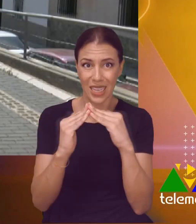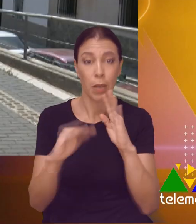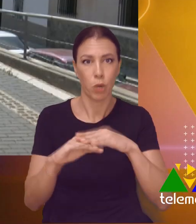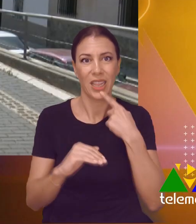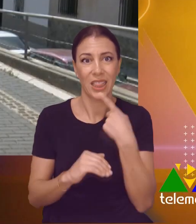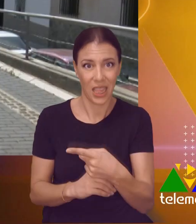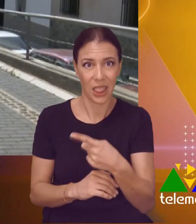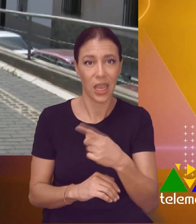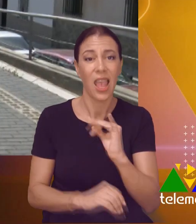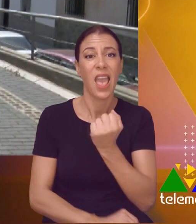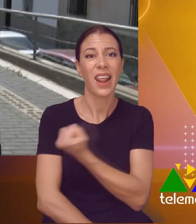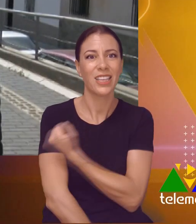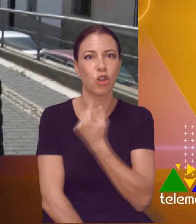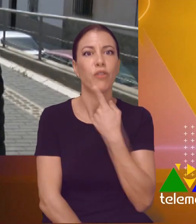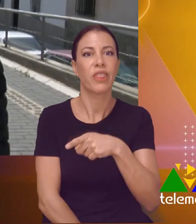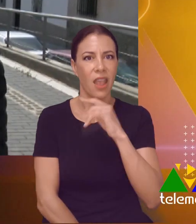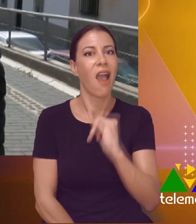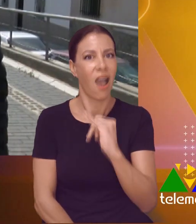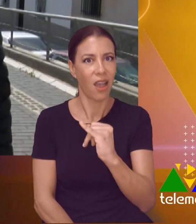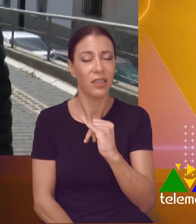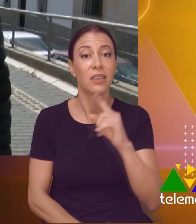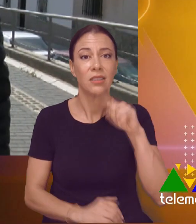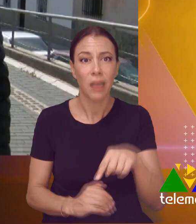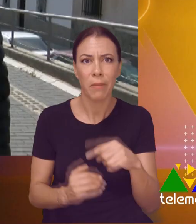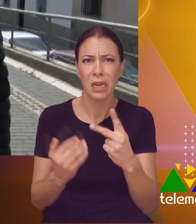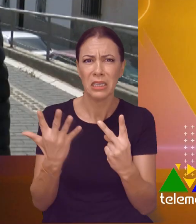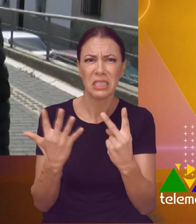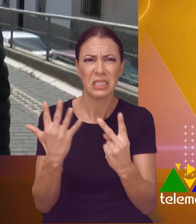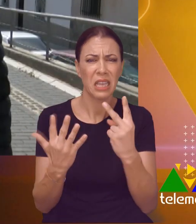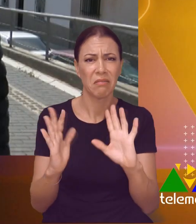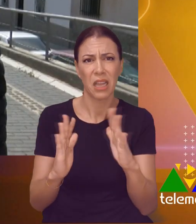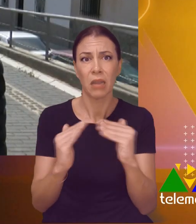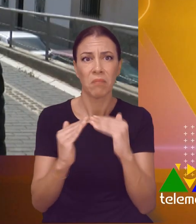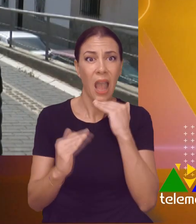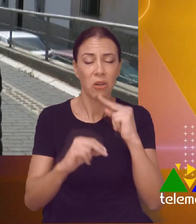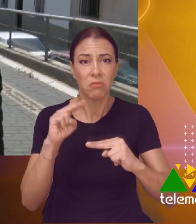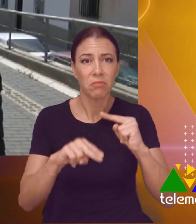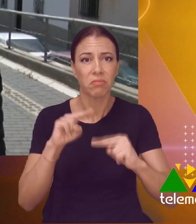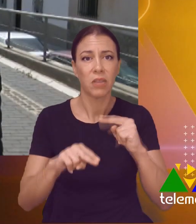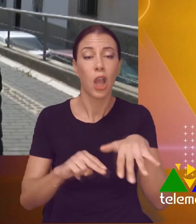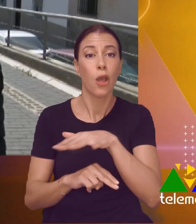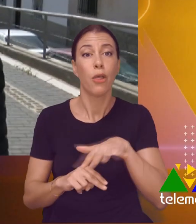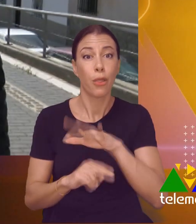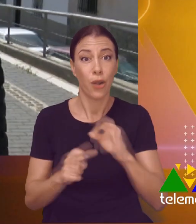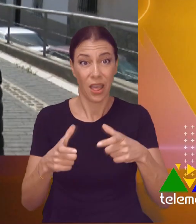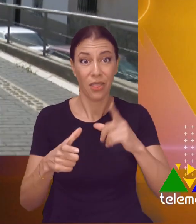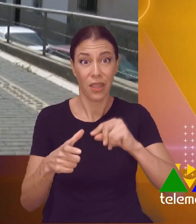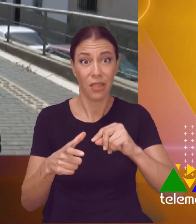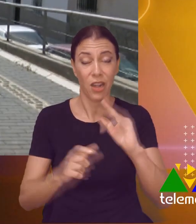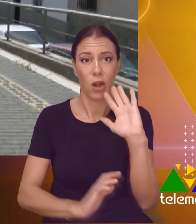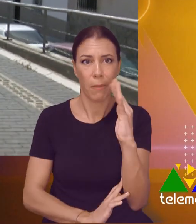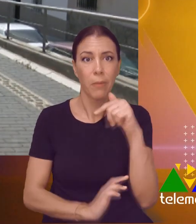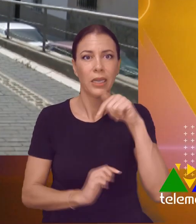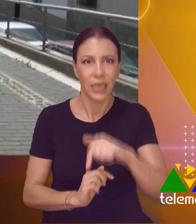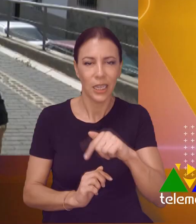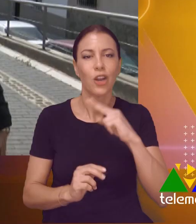el catastro de Ensenada dice que hay casas aquí, incluso en el XVII también aparecen algunas construcciones en la zona del cenicero de